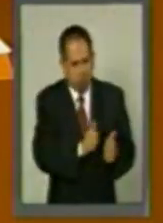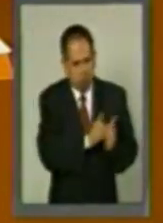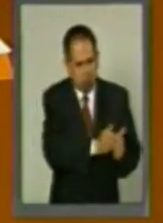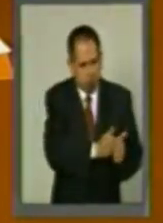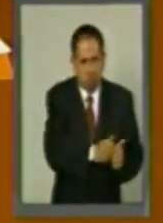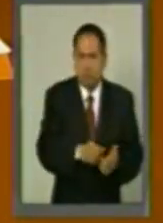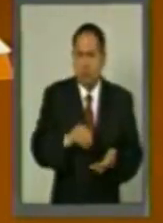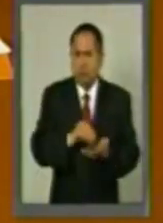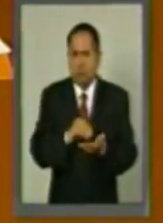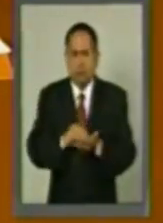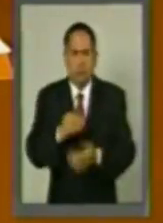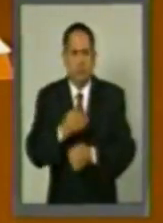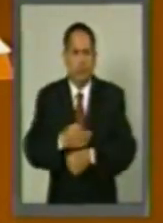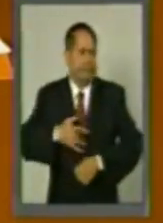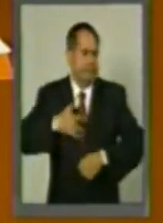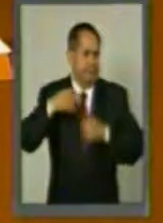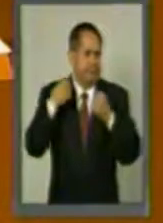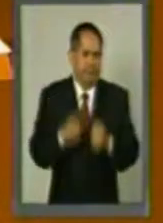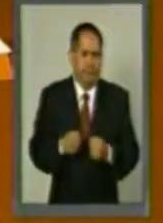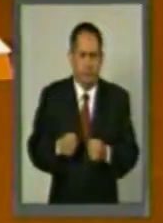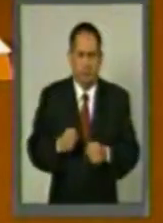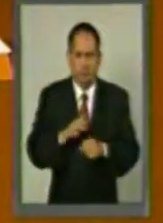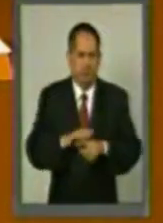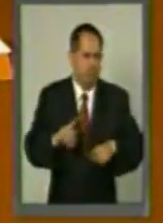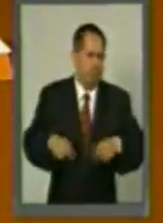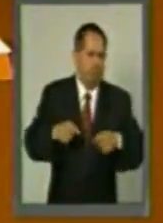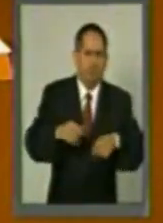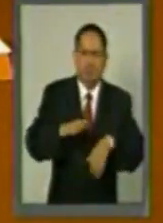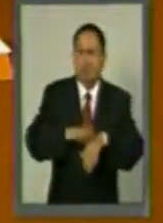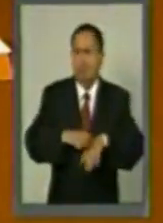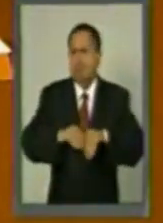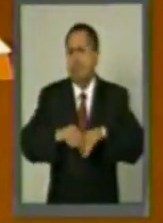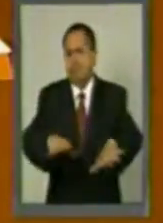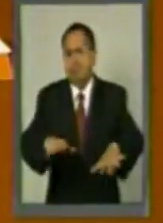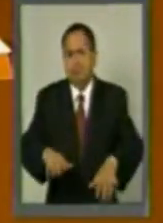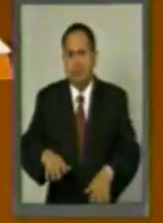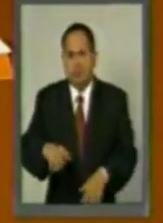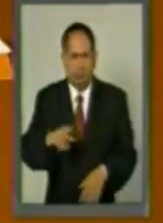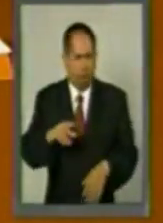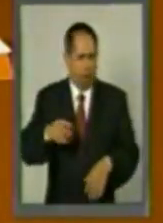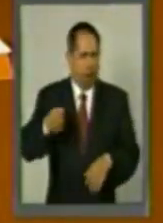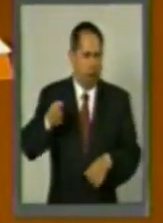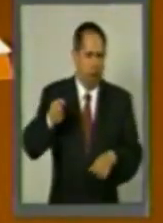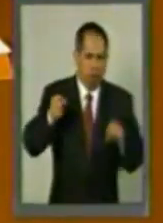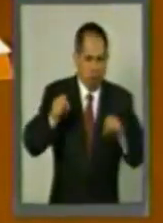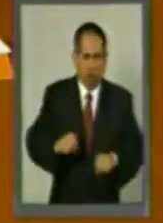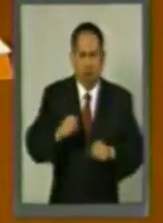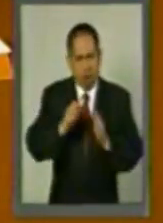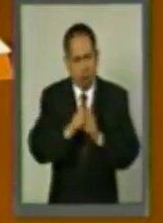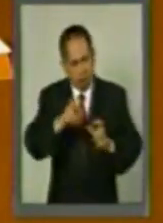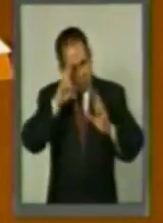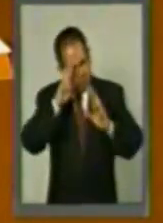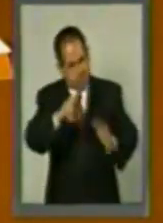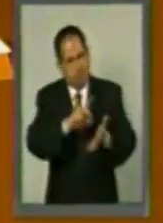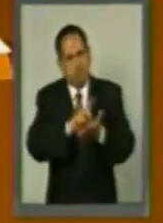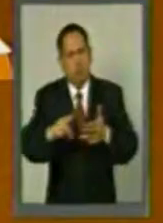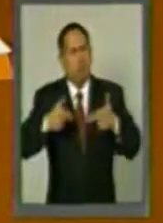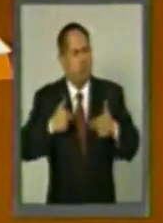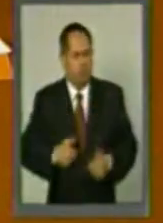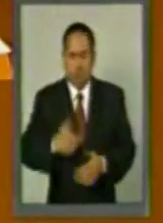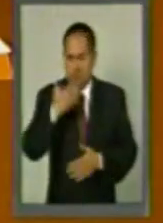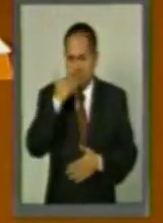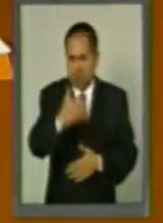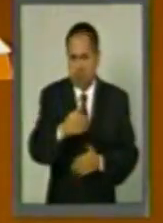hoy estamos seguros que se está garantizando en todo actos de autoridad el respeto a los derechos humanos